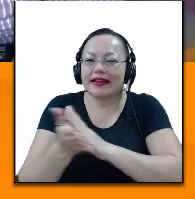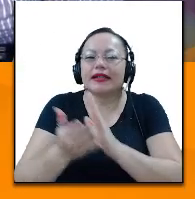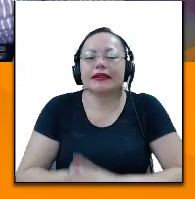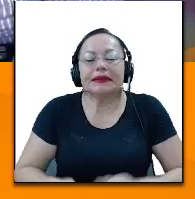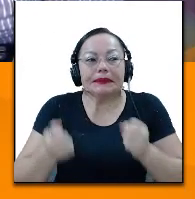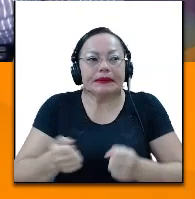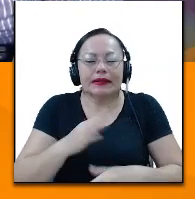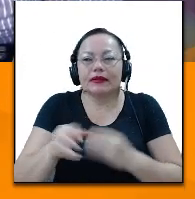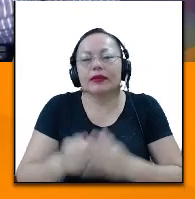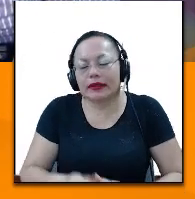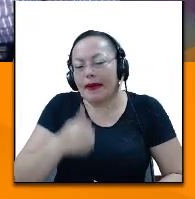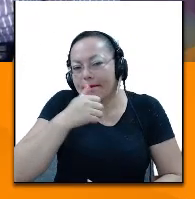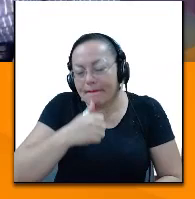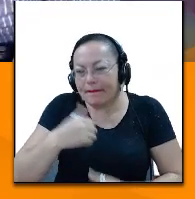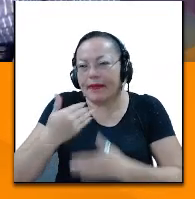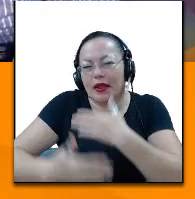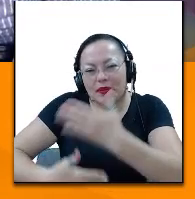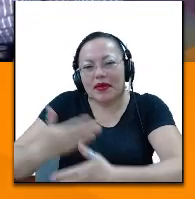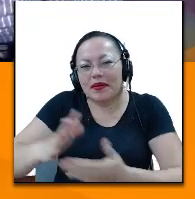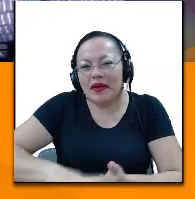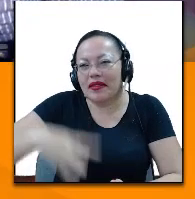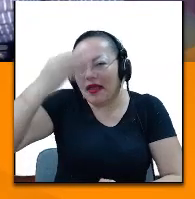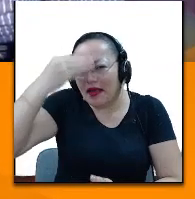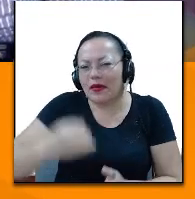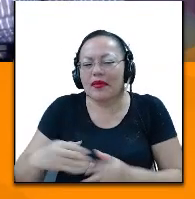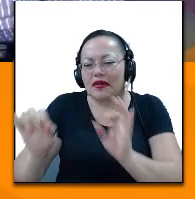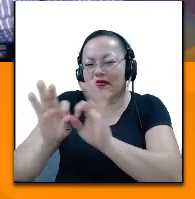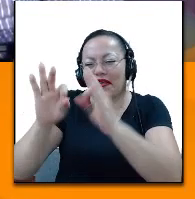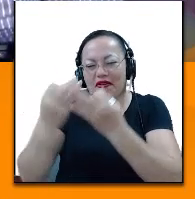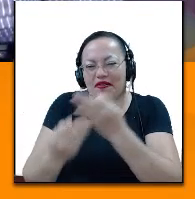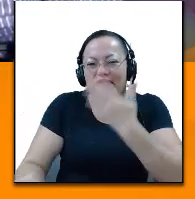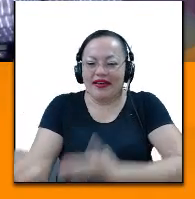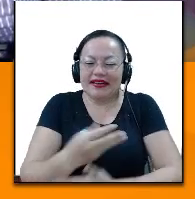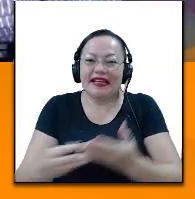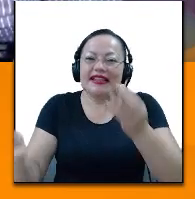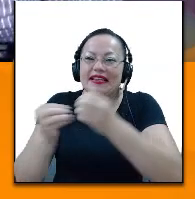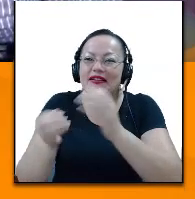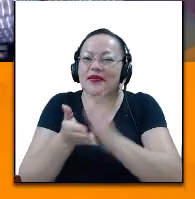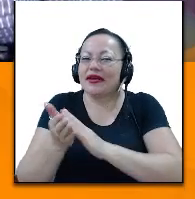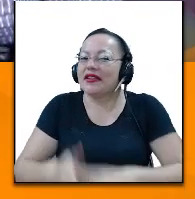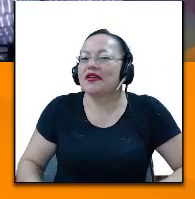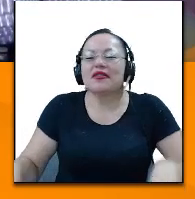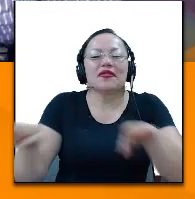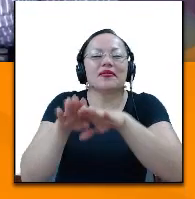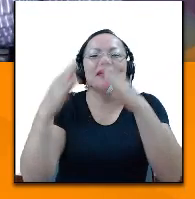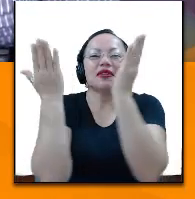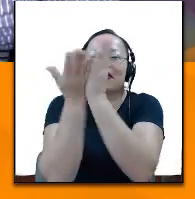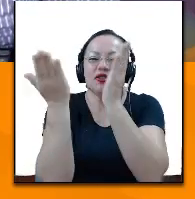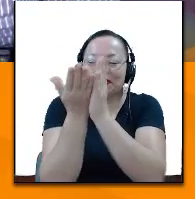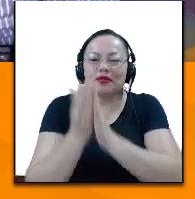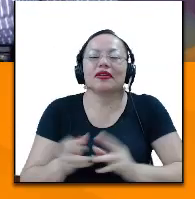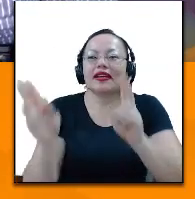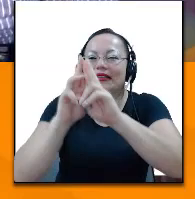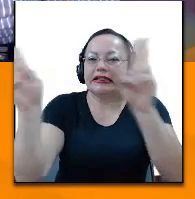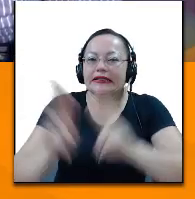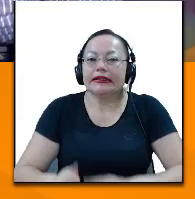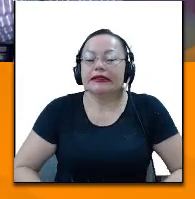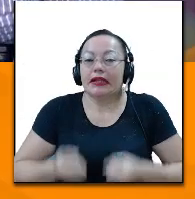pesadito, pero con calma vamos aprendiendo todo. Yo también estoy acá con mi familia con trabajos virtuales, estudiando virtualmente, entonces es un poquito